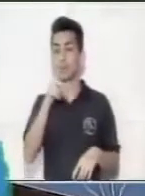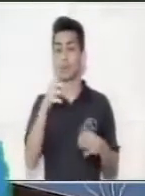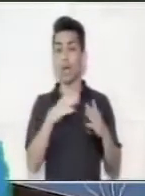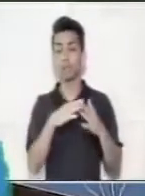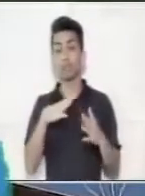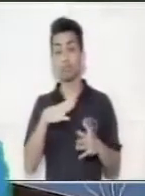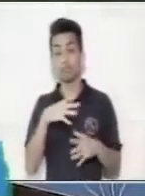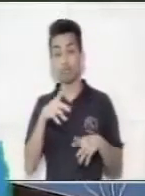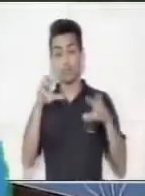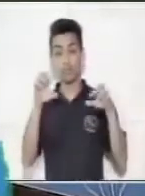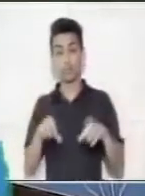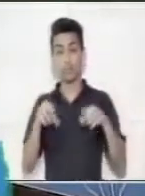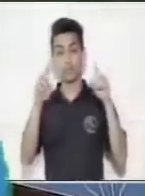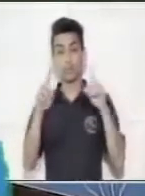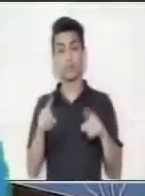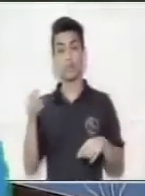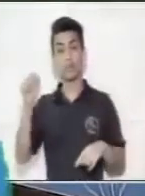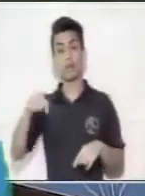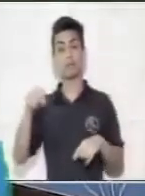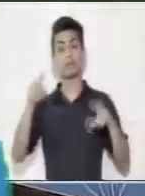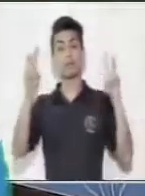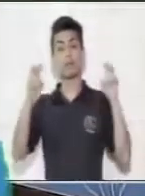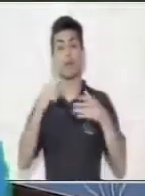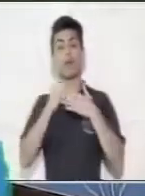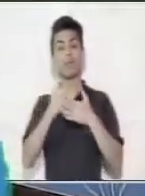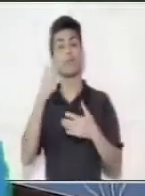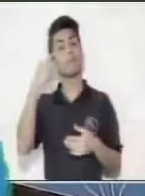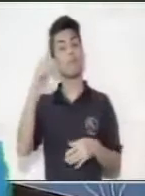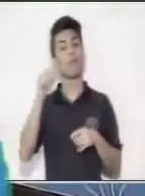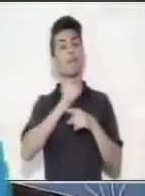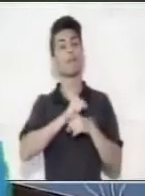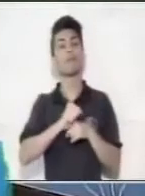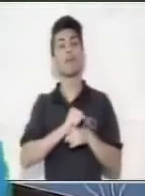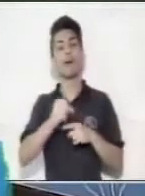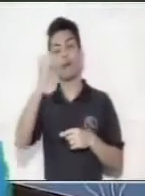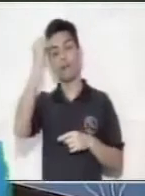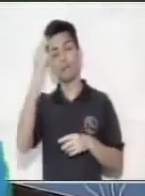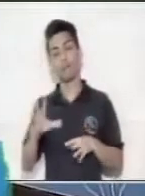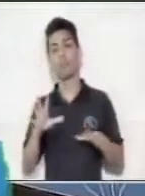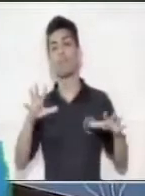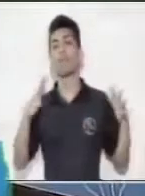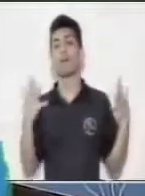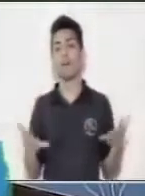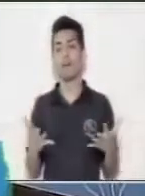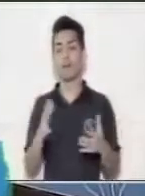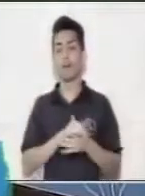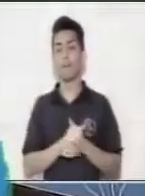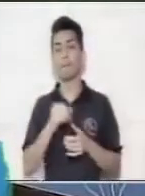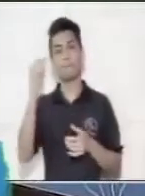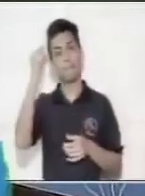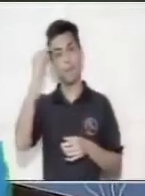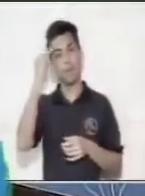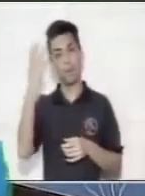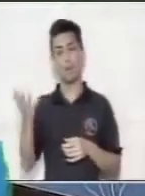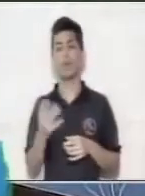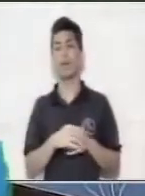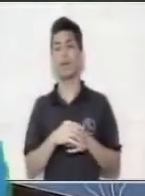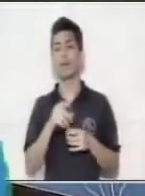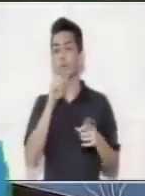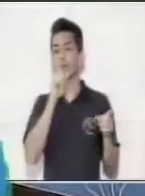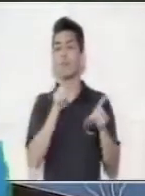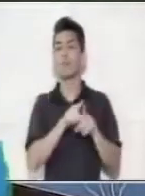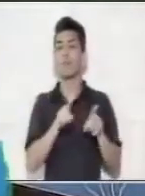con discapacidad, este tema le ayudará para ejercitar habilidades y destrezas como memoria y, por